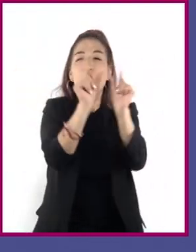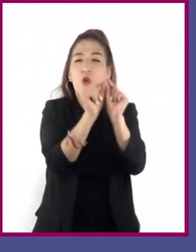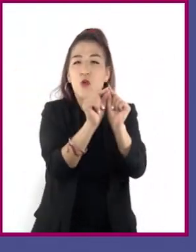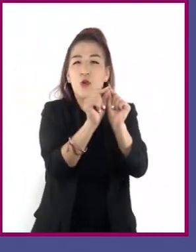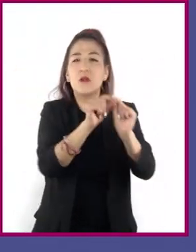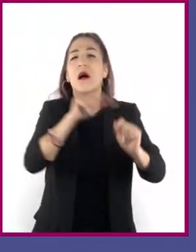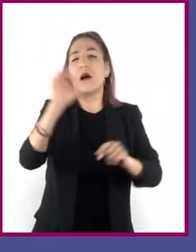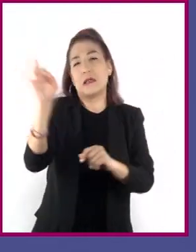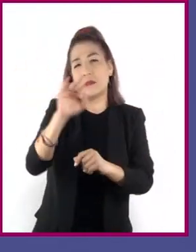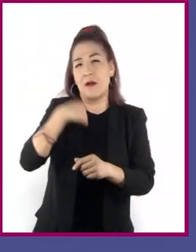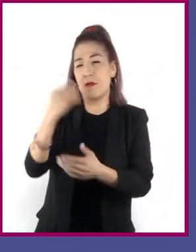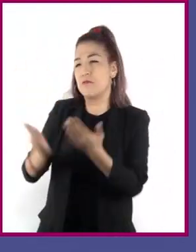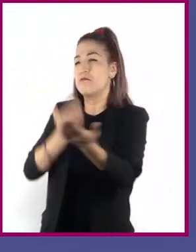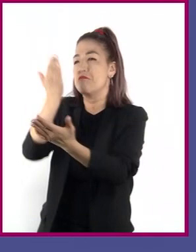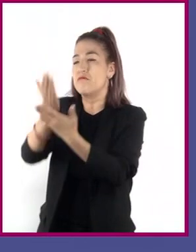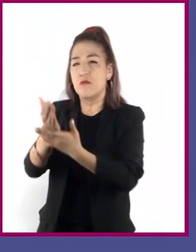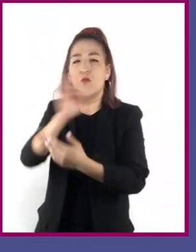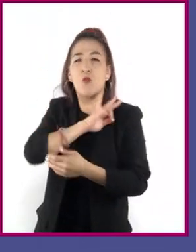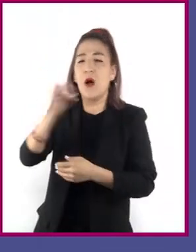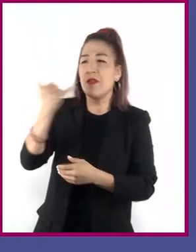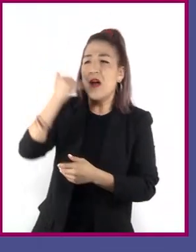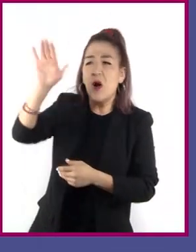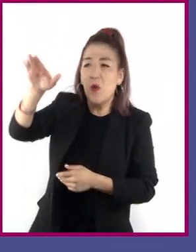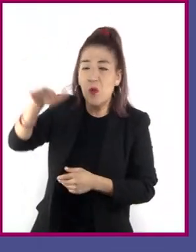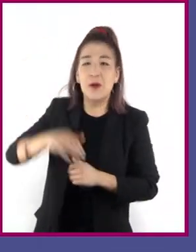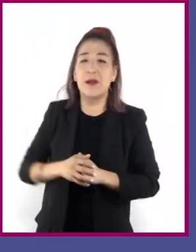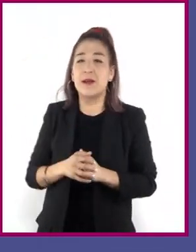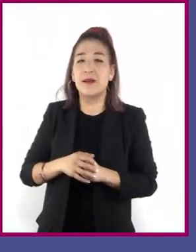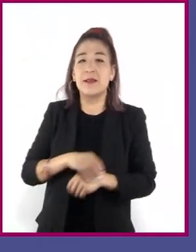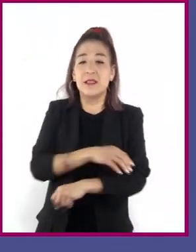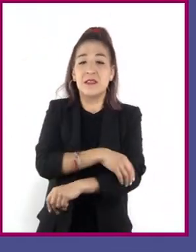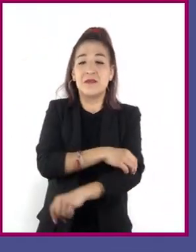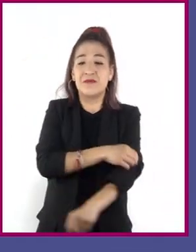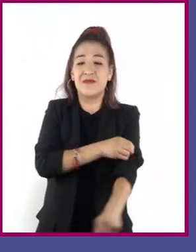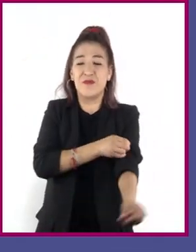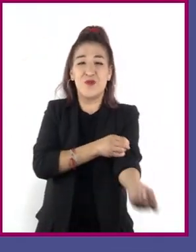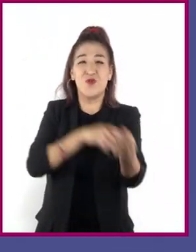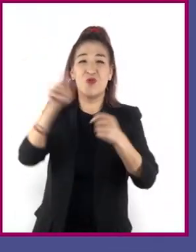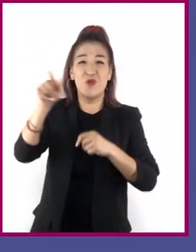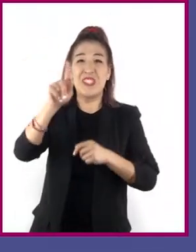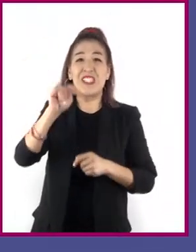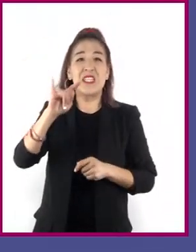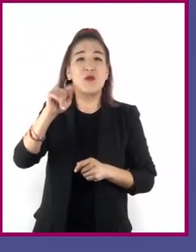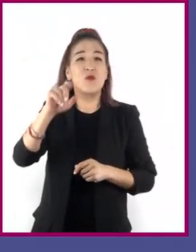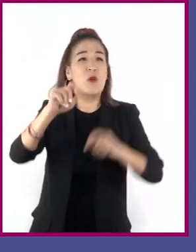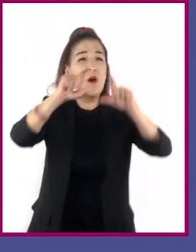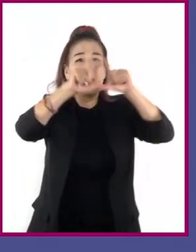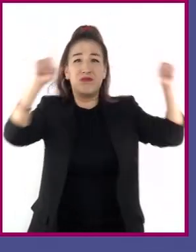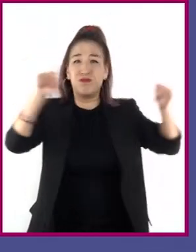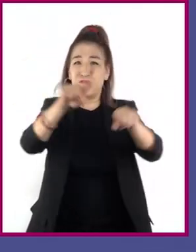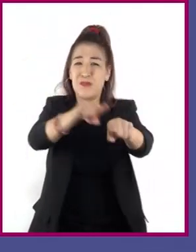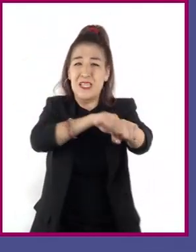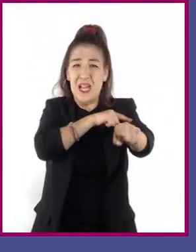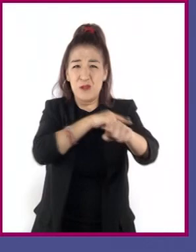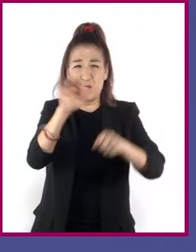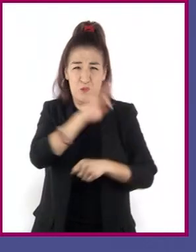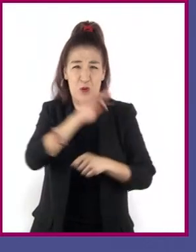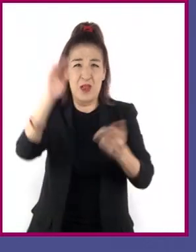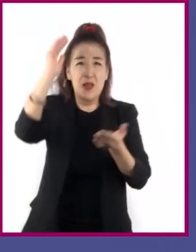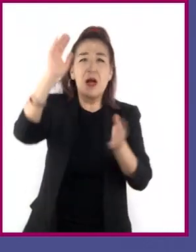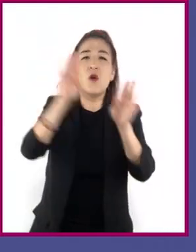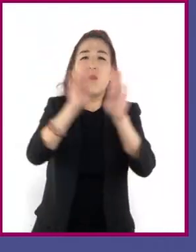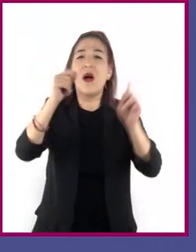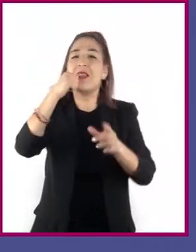proponer a rubén es hablarle y decirle oye tu cabeza es demasiado larga crees que nos la podrías acortar un poco más o